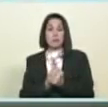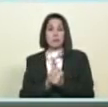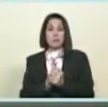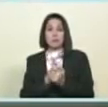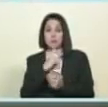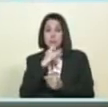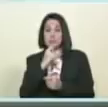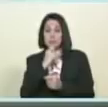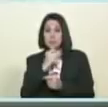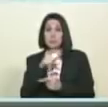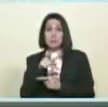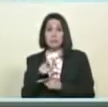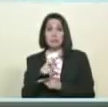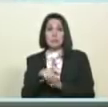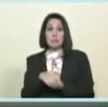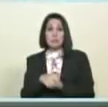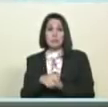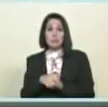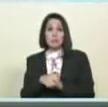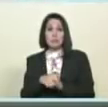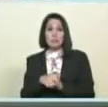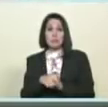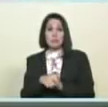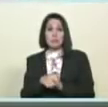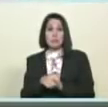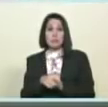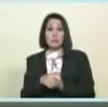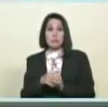Y en esas condiciones,